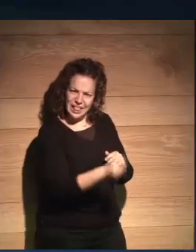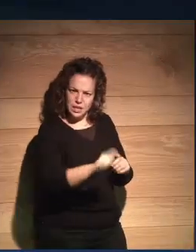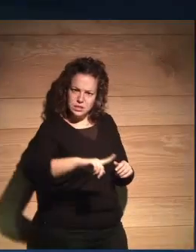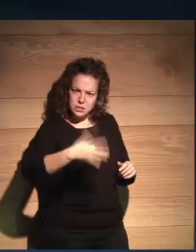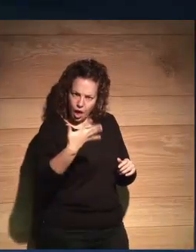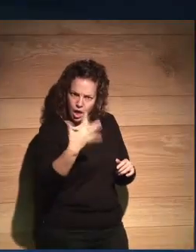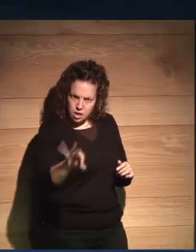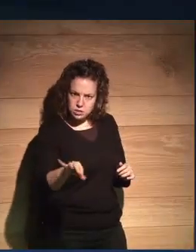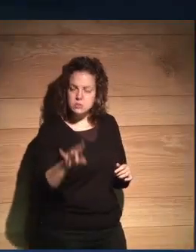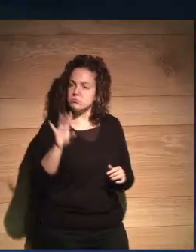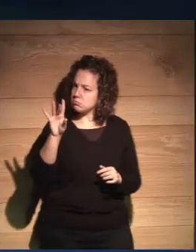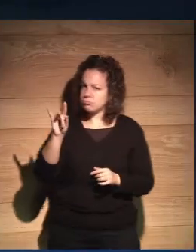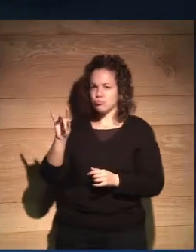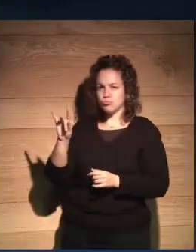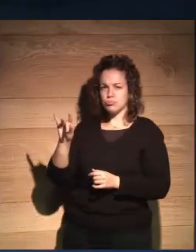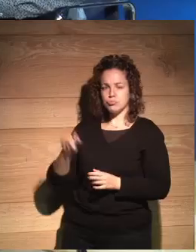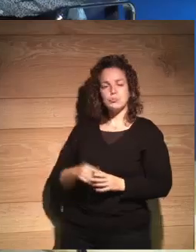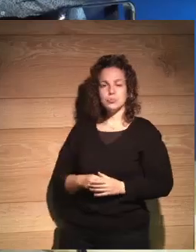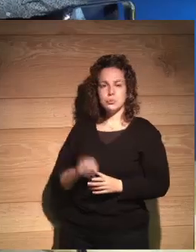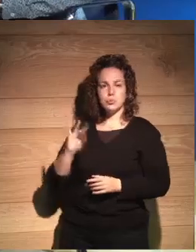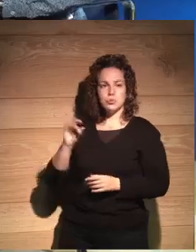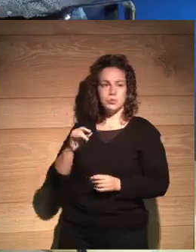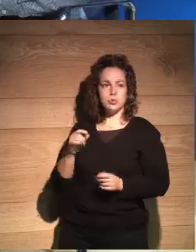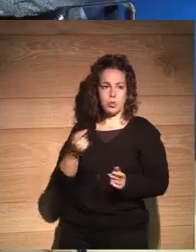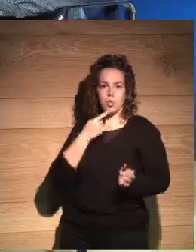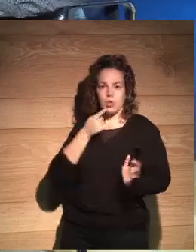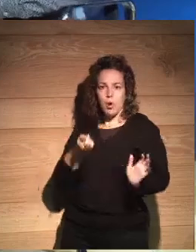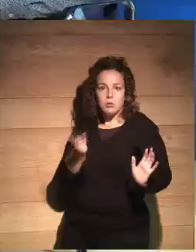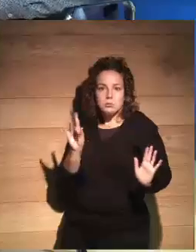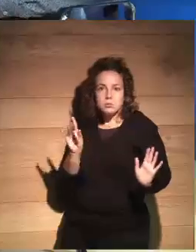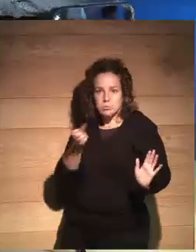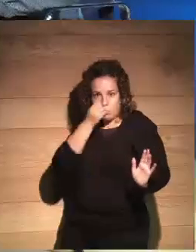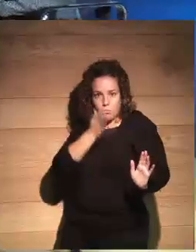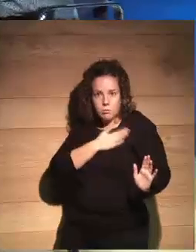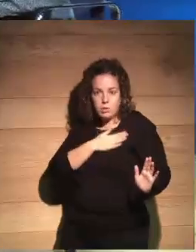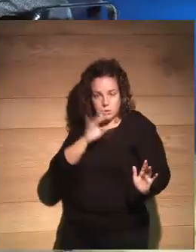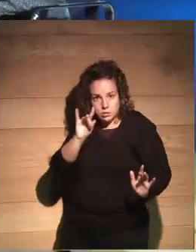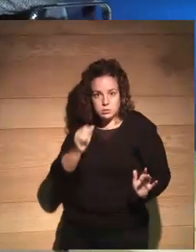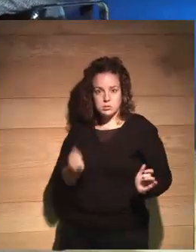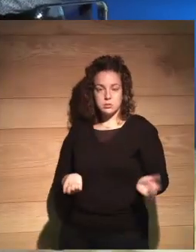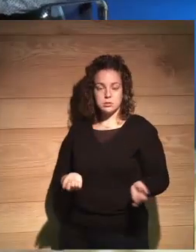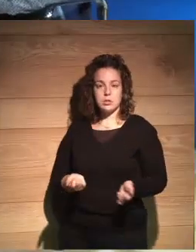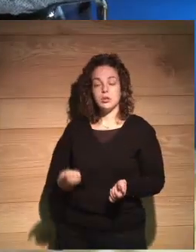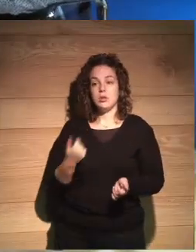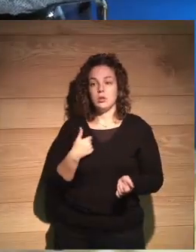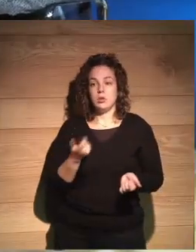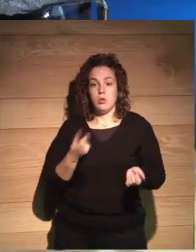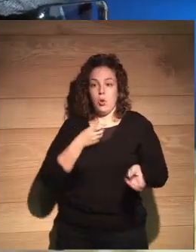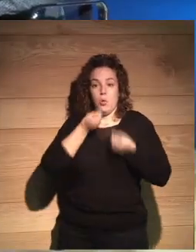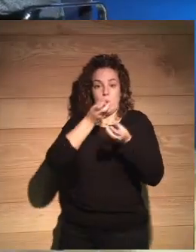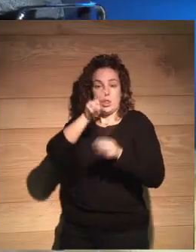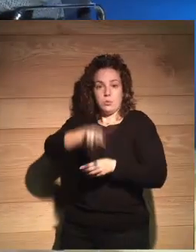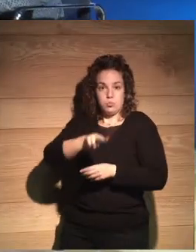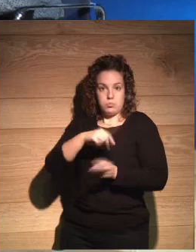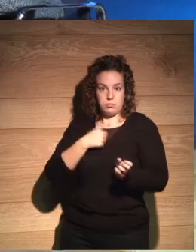Sí. Muy bueno. Desde la humildad. Soy desde la humildad soy muy bueno. De hecho, yo no lo he contado